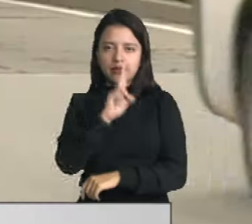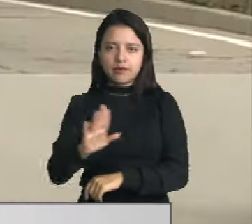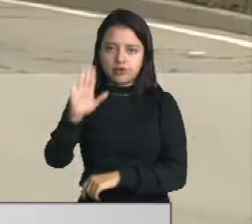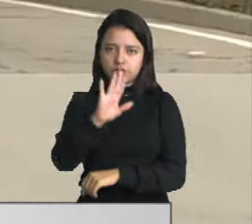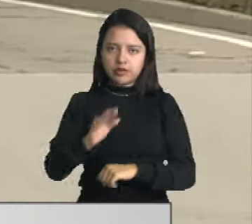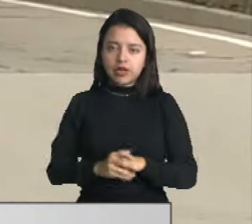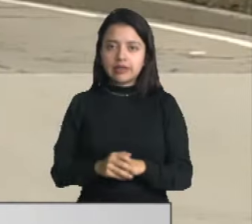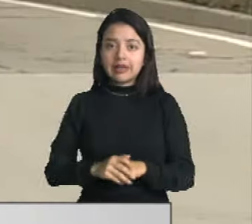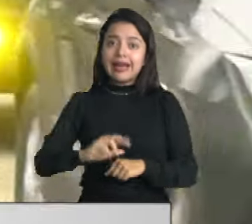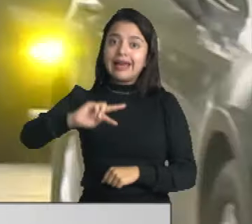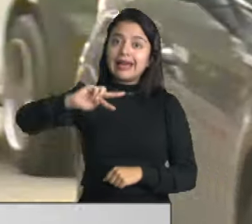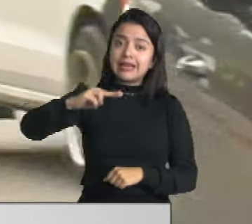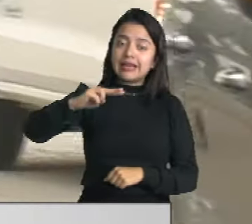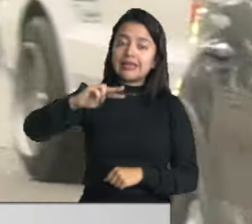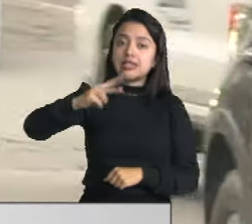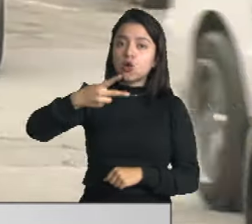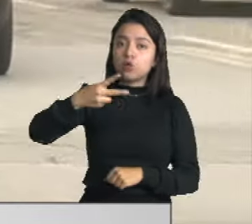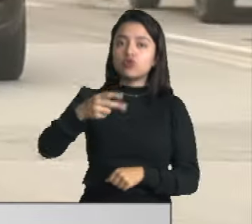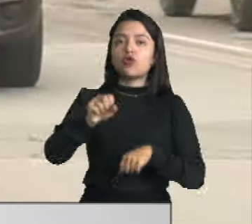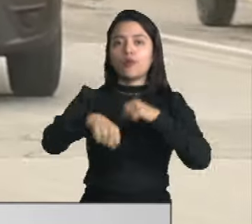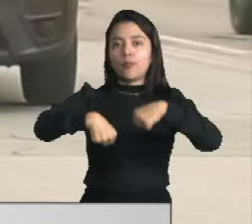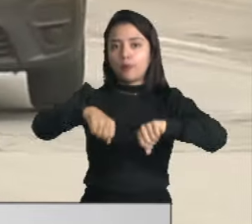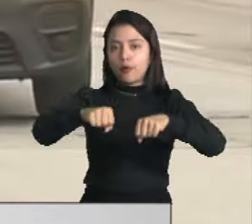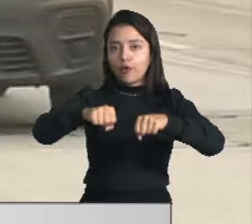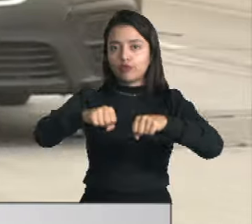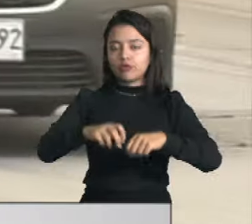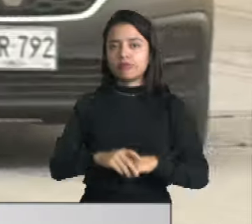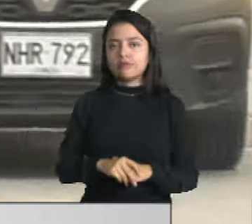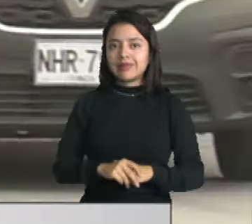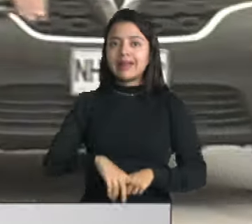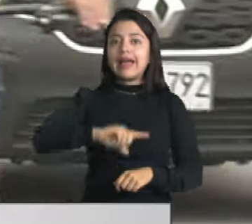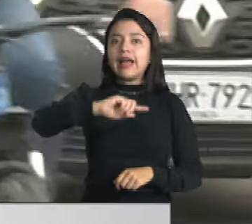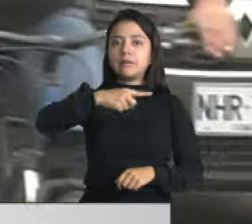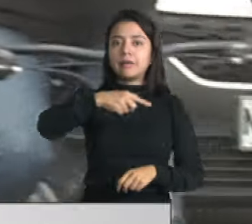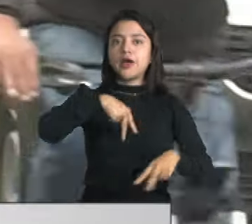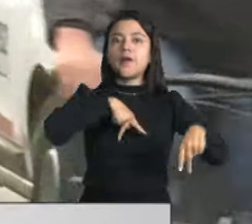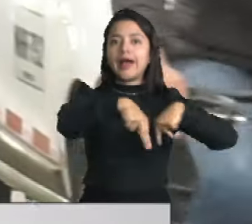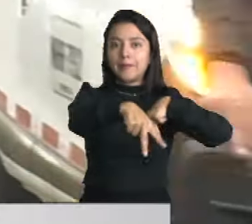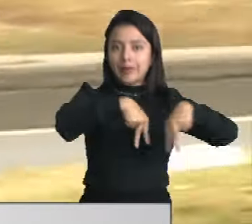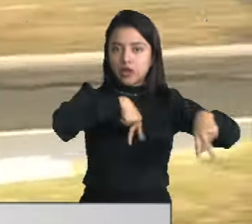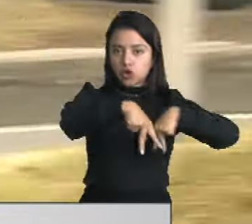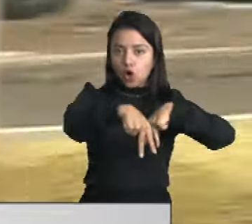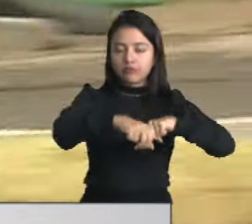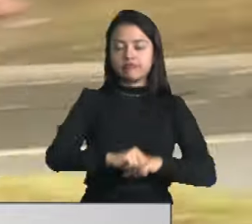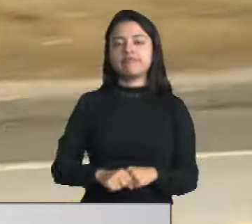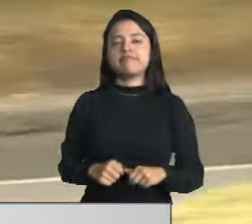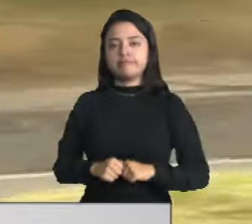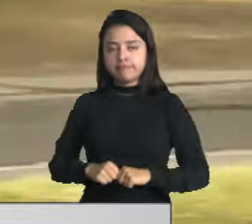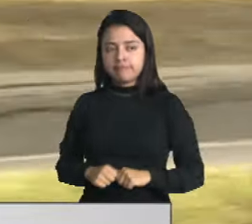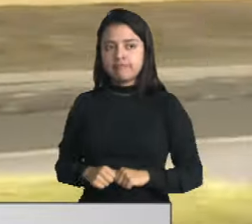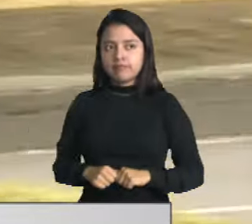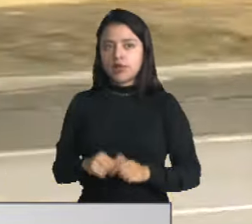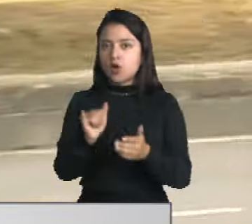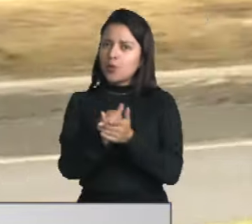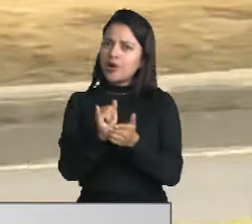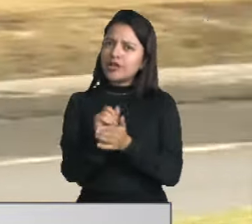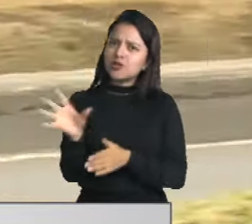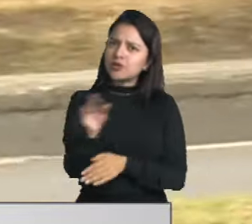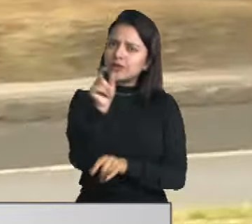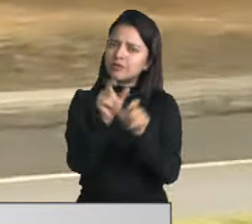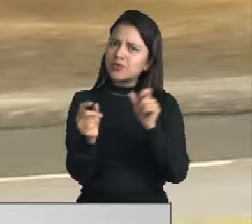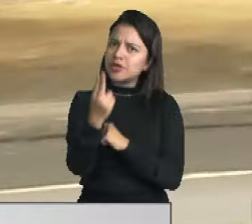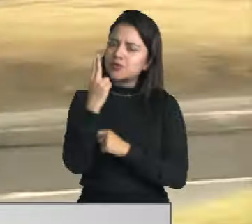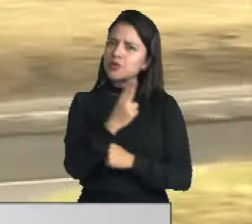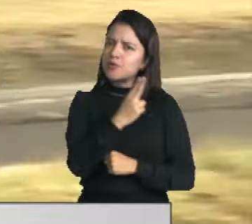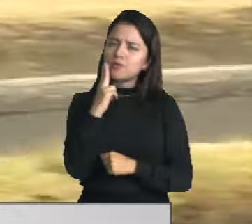usuario de motocicleta, el segundo es el peatón y el tercero es el ciclista. Por eso las autoridades hacen un llamado también de compromiso a